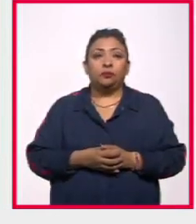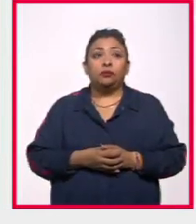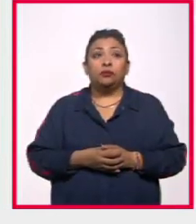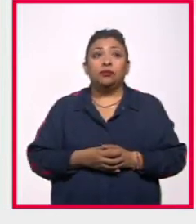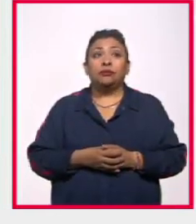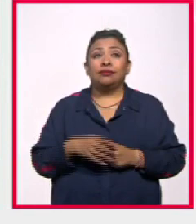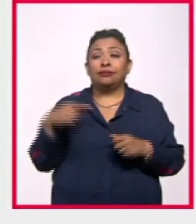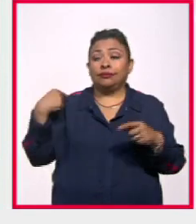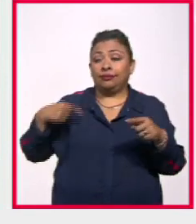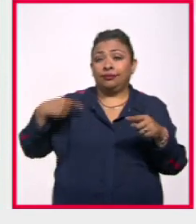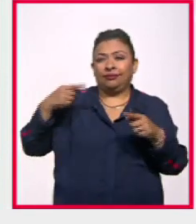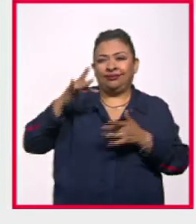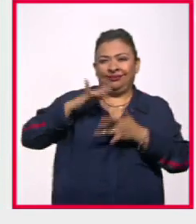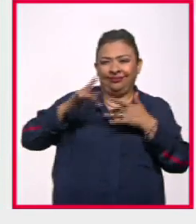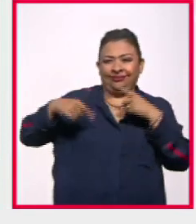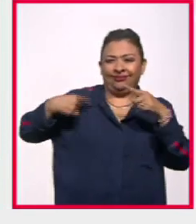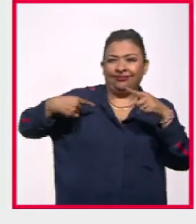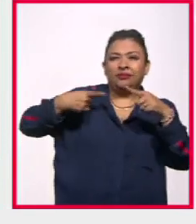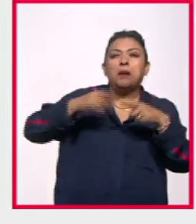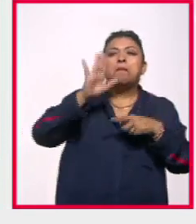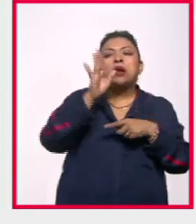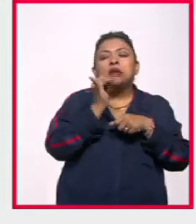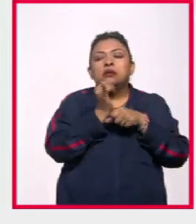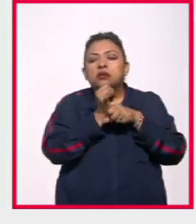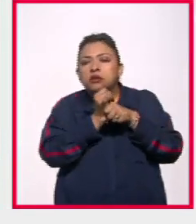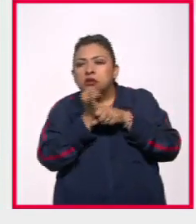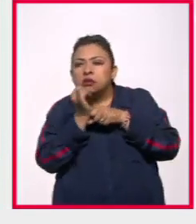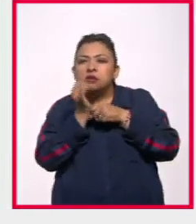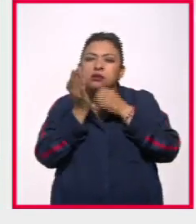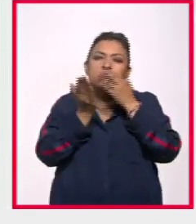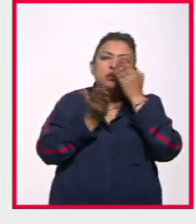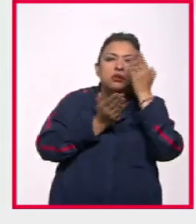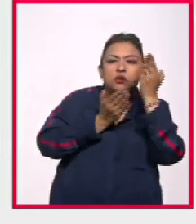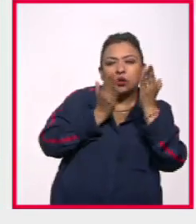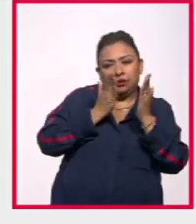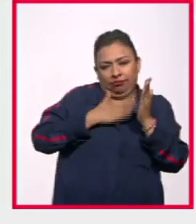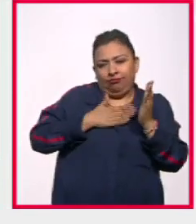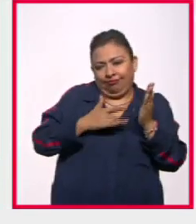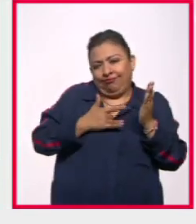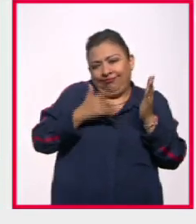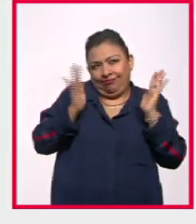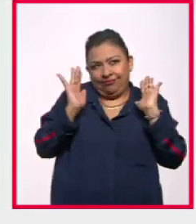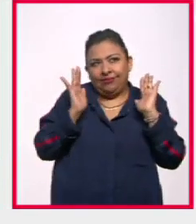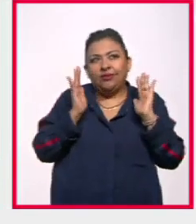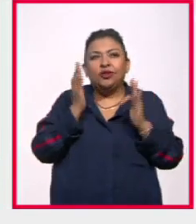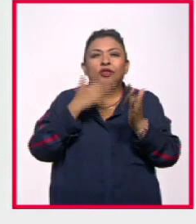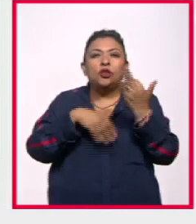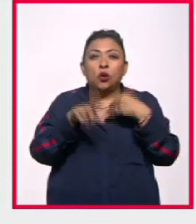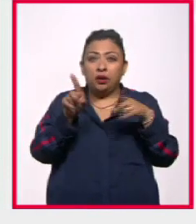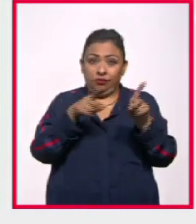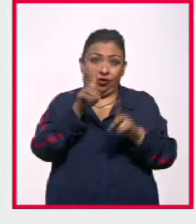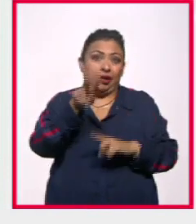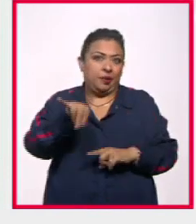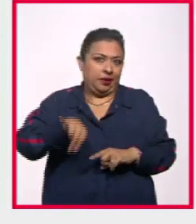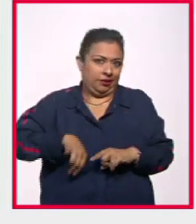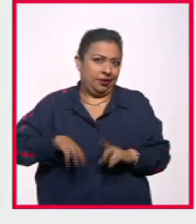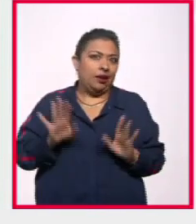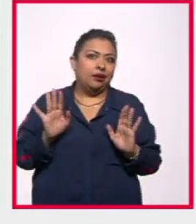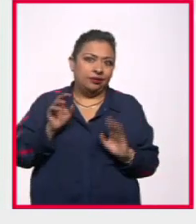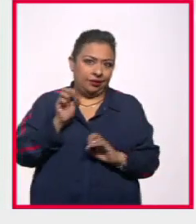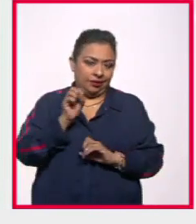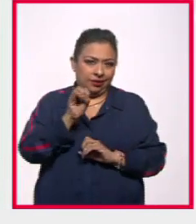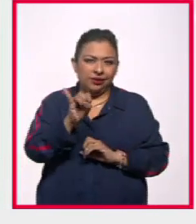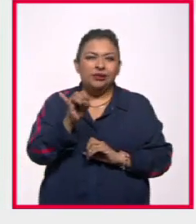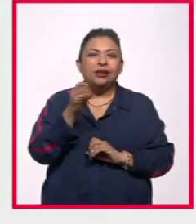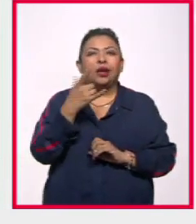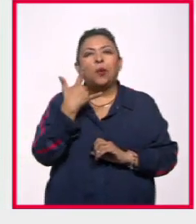Todos estos discos que he ido grabando han sido como estudios. Para mí ha sido estudiar. Sí, porque todas eran músicas muy interesantes y